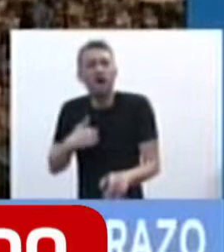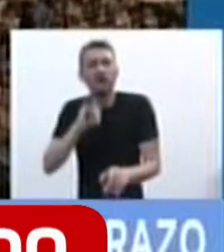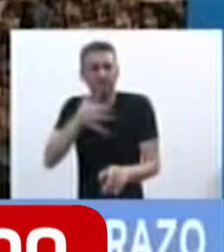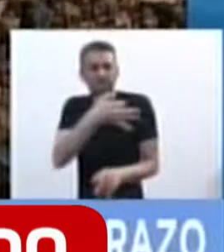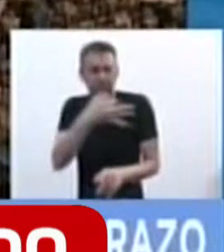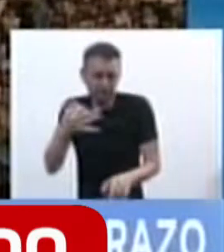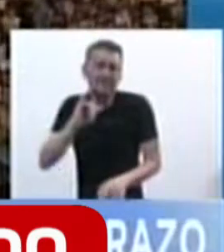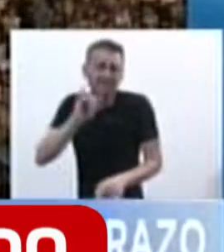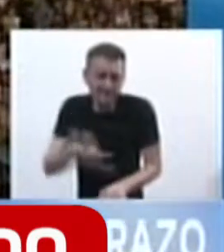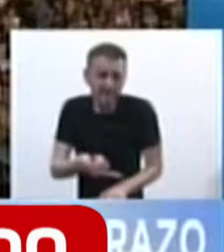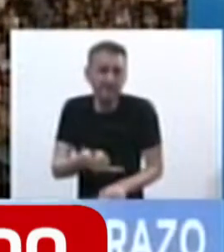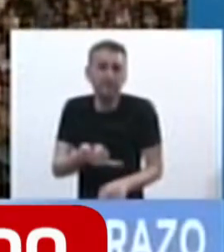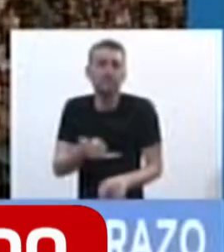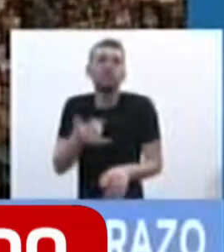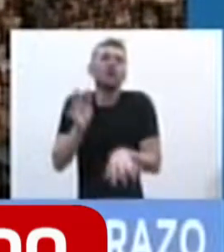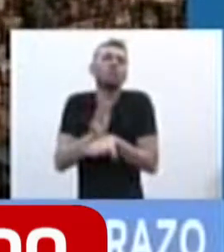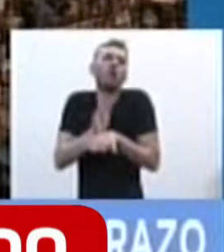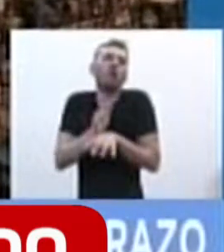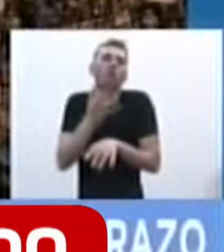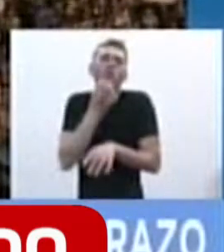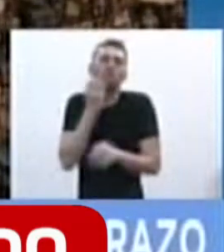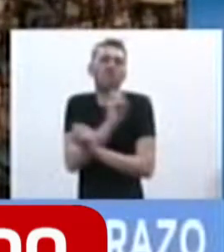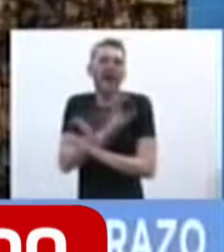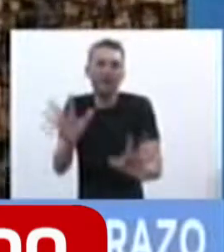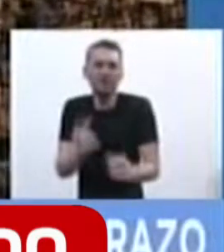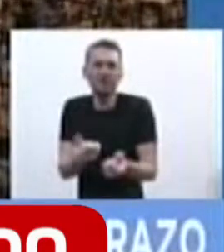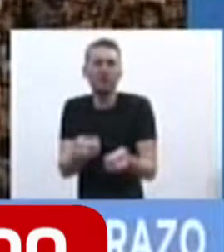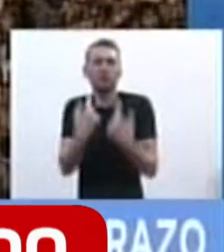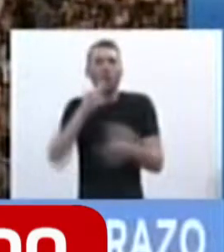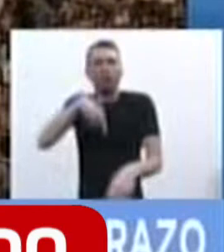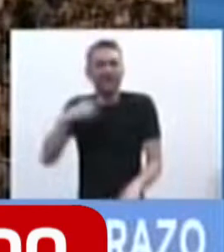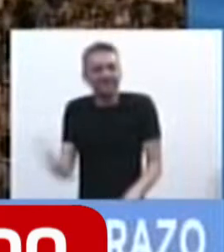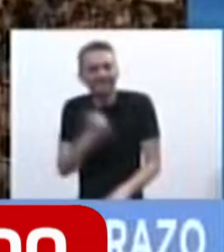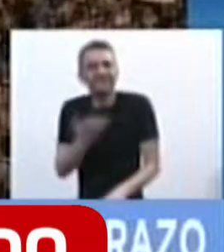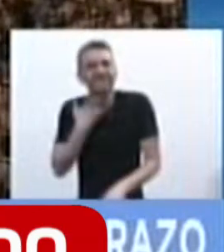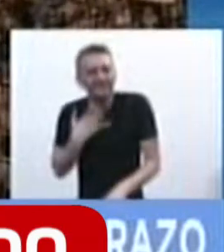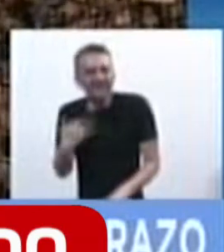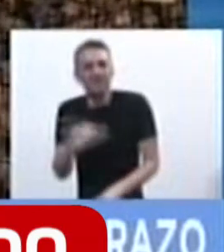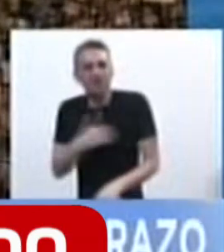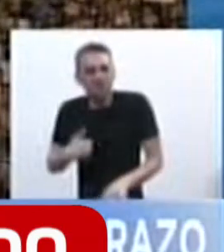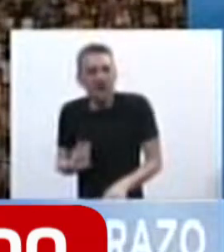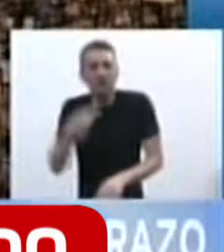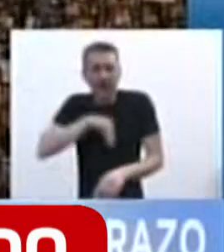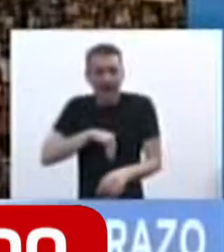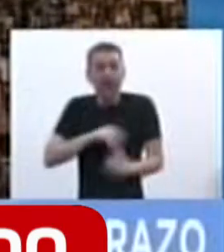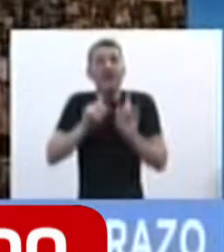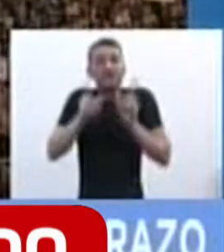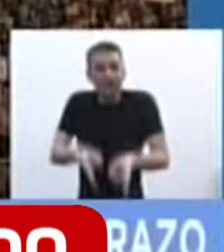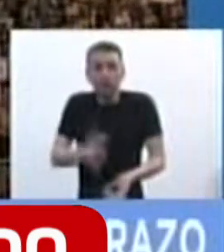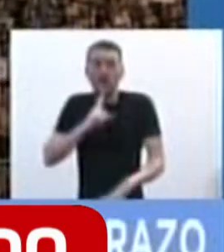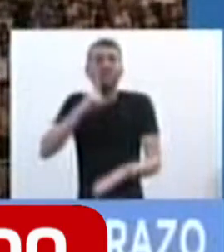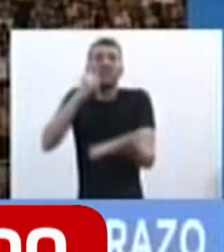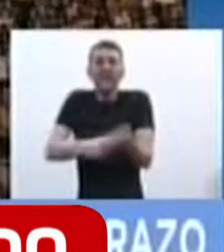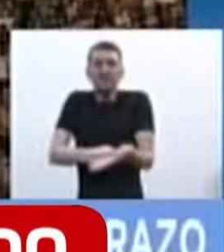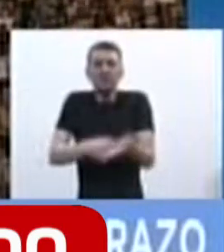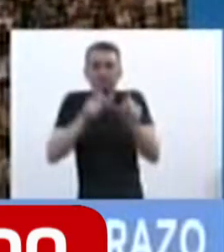una de las mejores maravillas que nos pueden pasar en la vida, también es cierto que debe ser una decisión